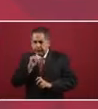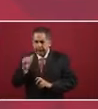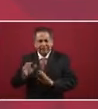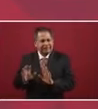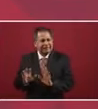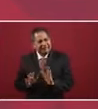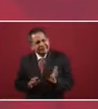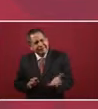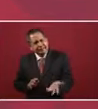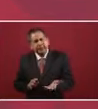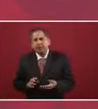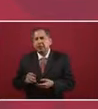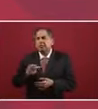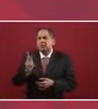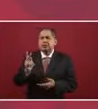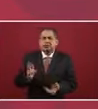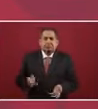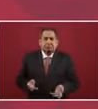pero la verdad